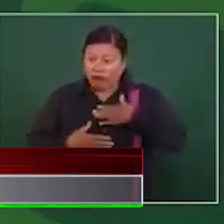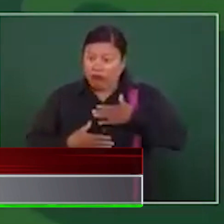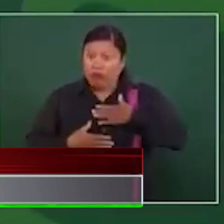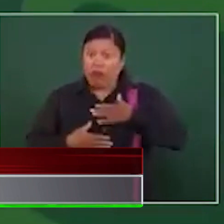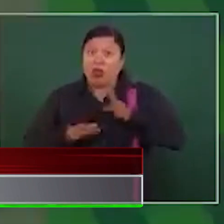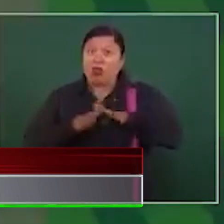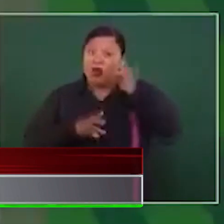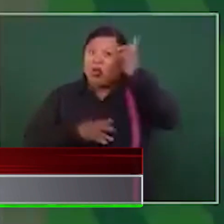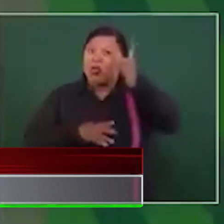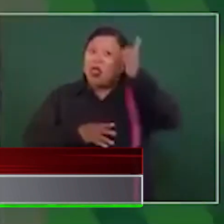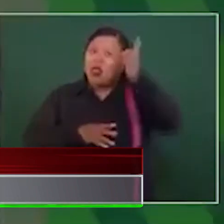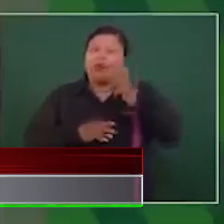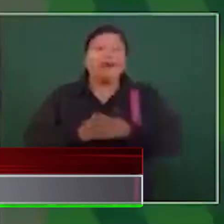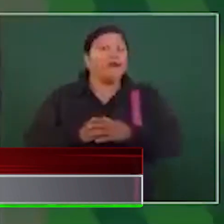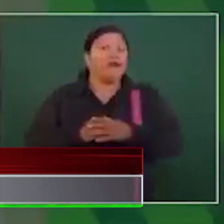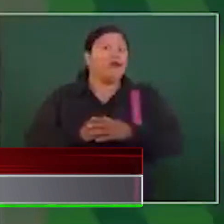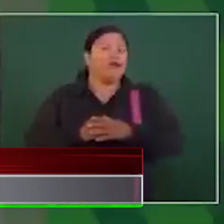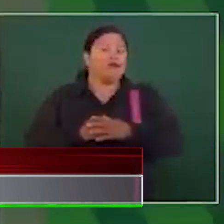Somos mortales.